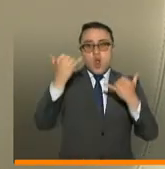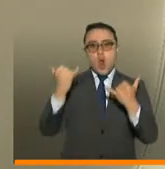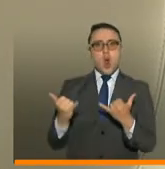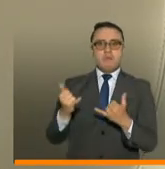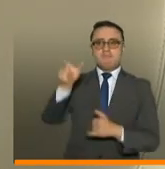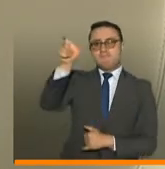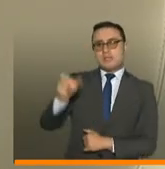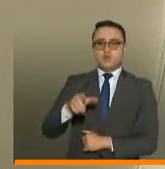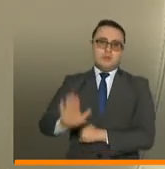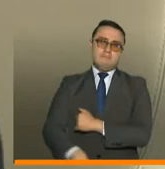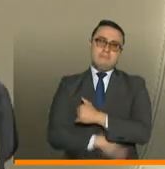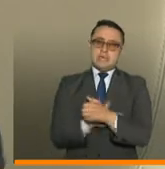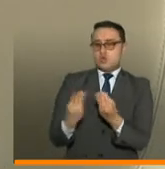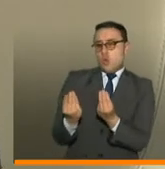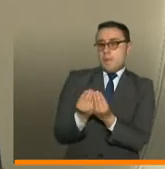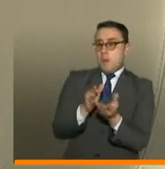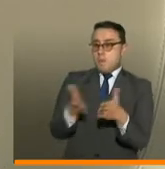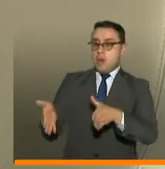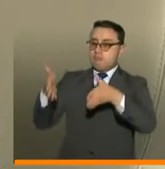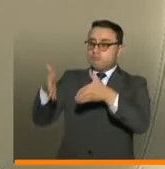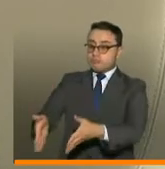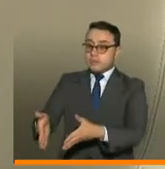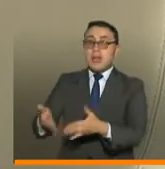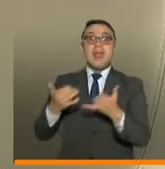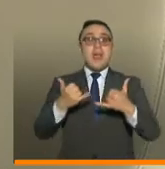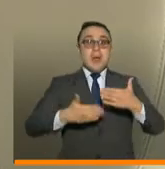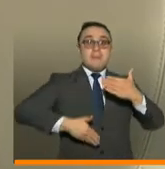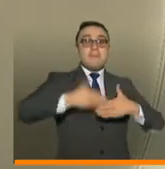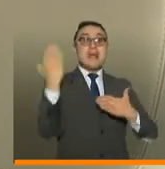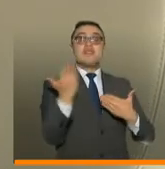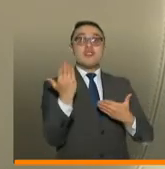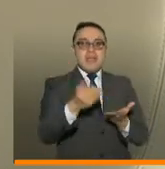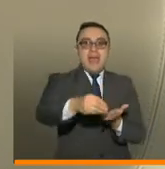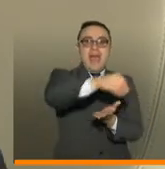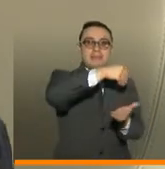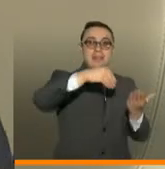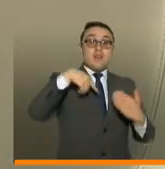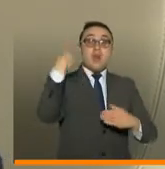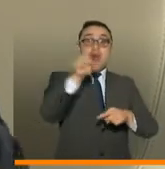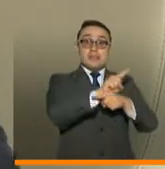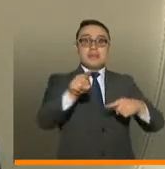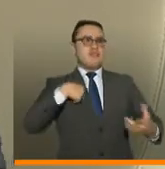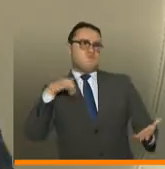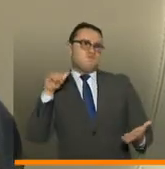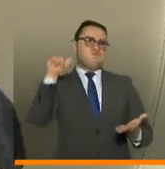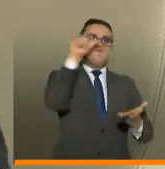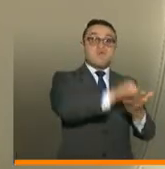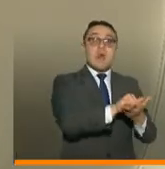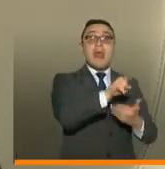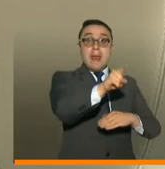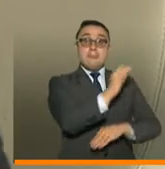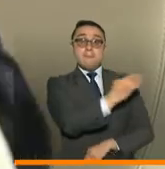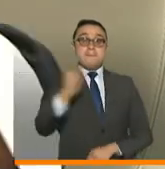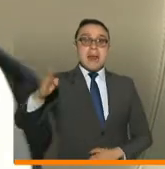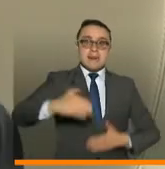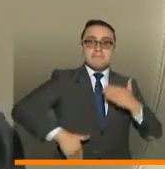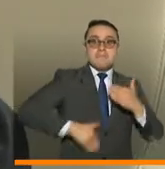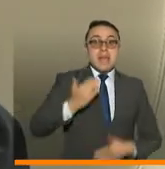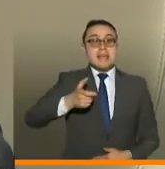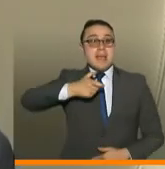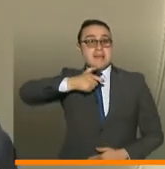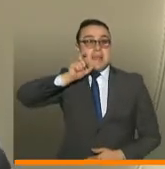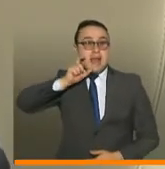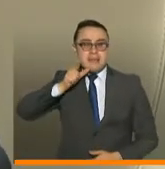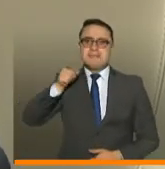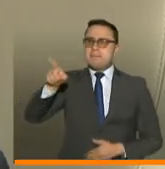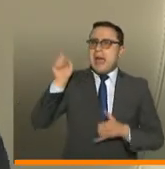señor ministro, del compañero, pero hoy iniciaba Atlántico y estaré en Atlántico la semana entrante e inicia Barranquilla y estaremos en Caldas todos los